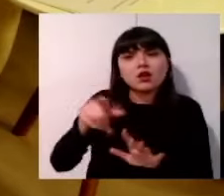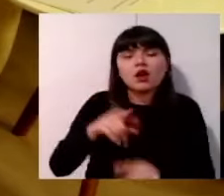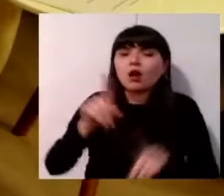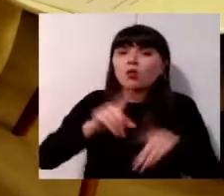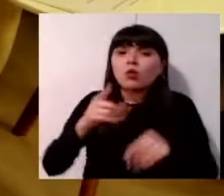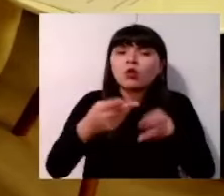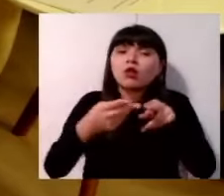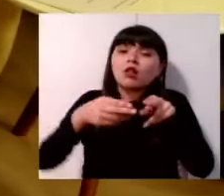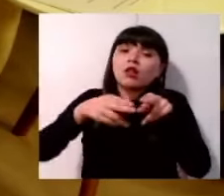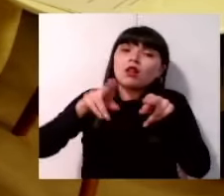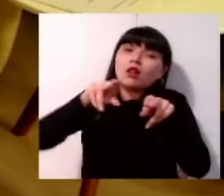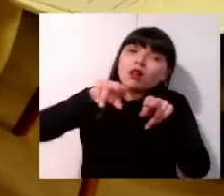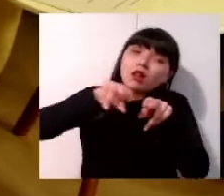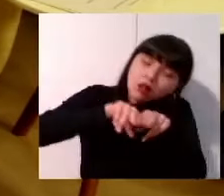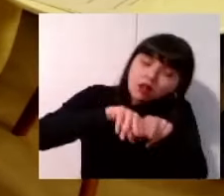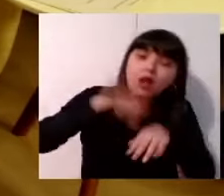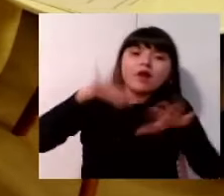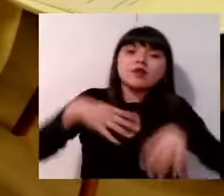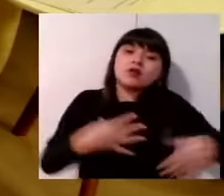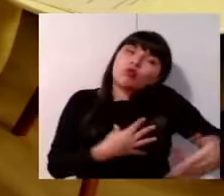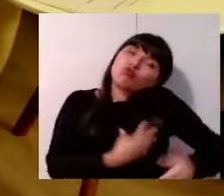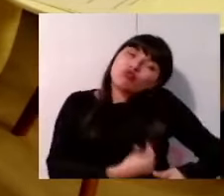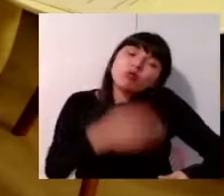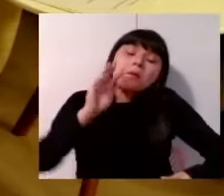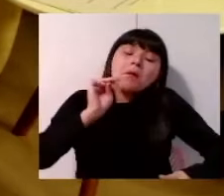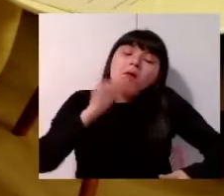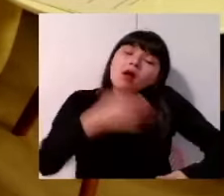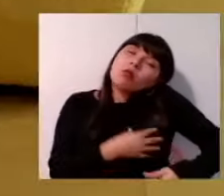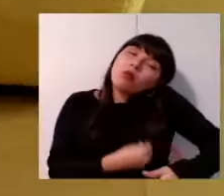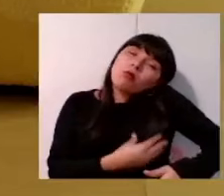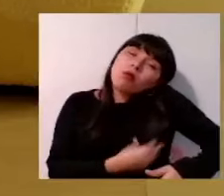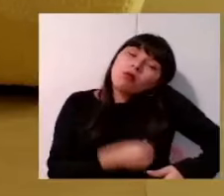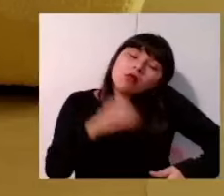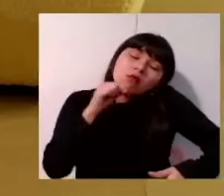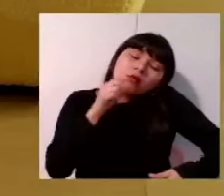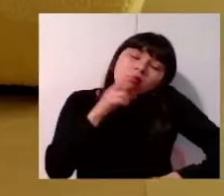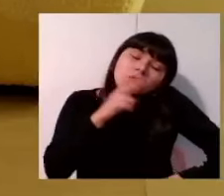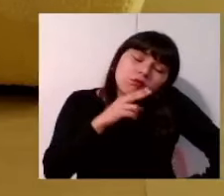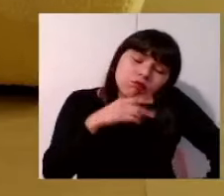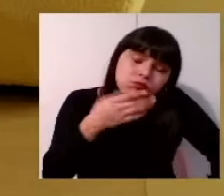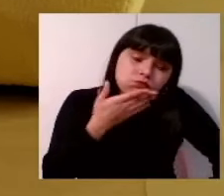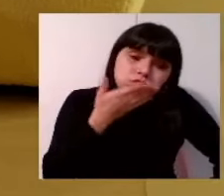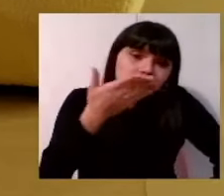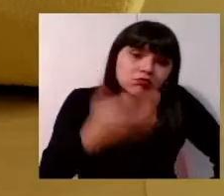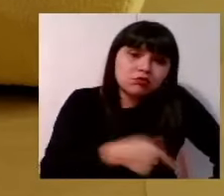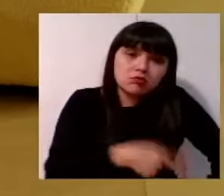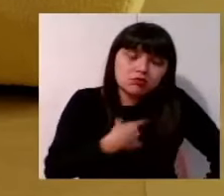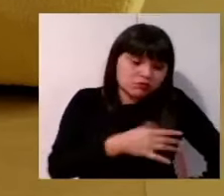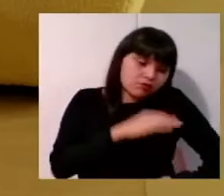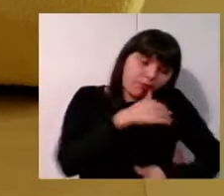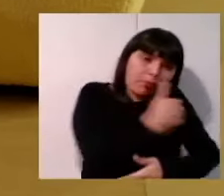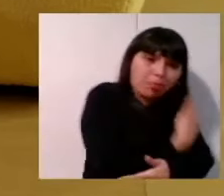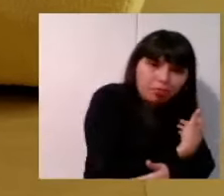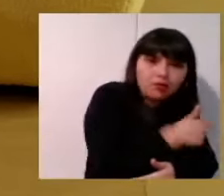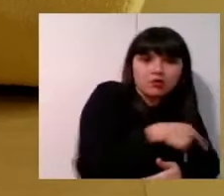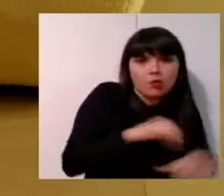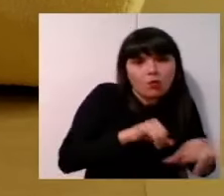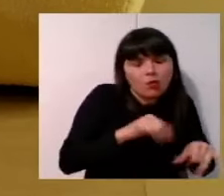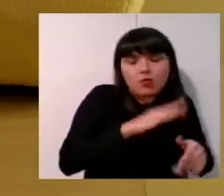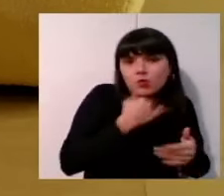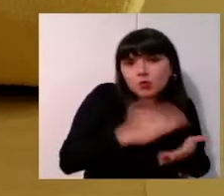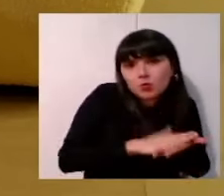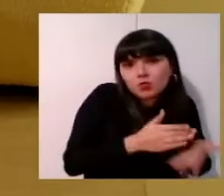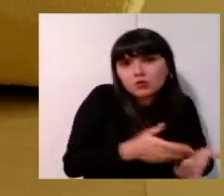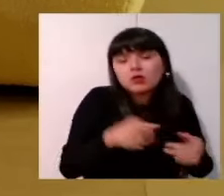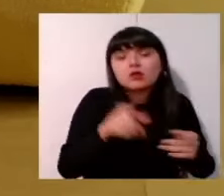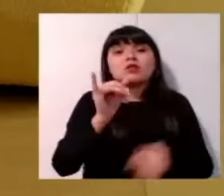también uno dando papas sin dormir, es bastante importante. Sí, existen las cunas de colecho, por ejemplo, que son bien seguras